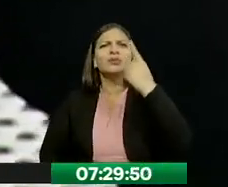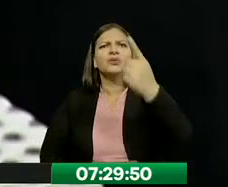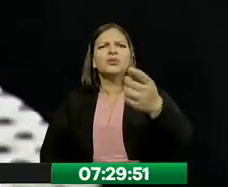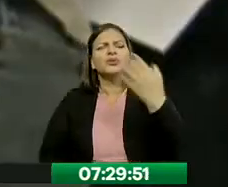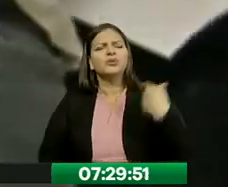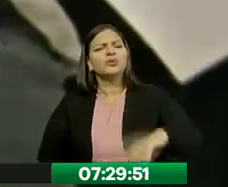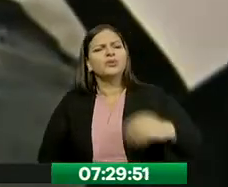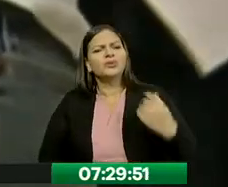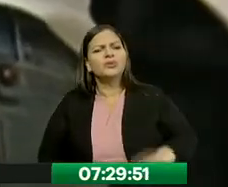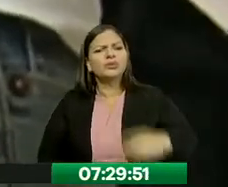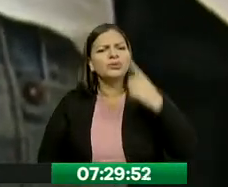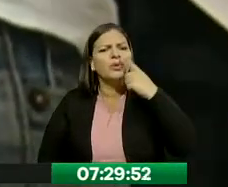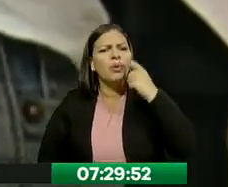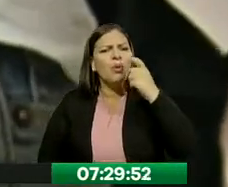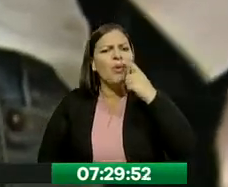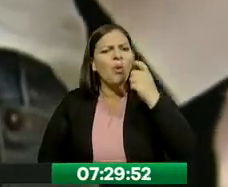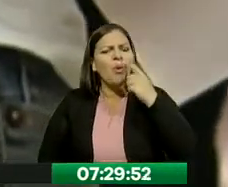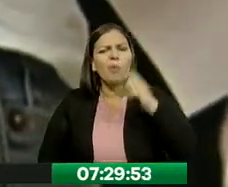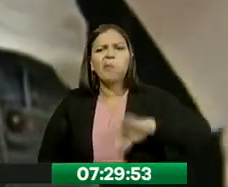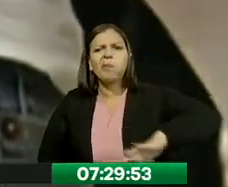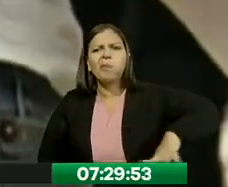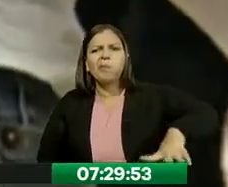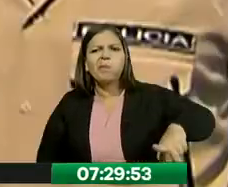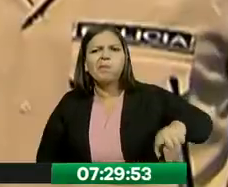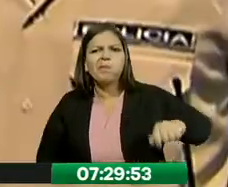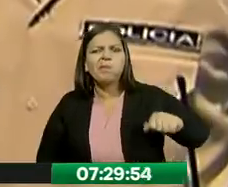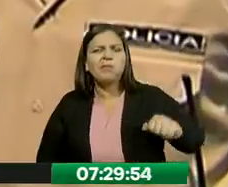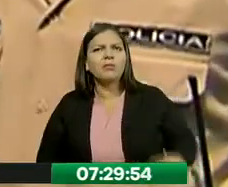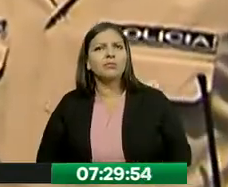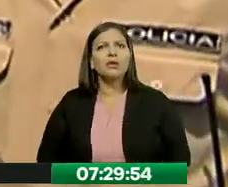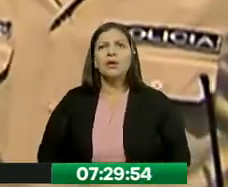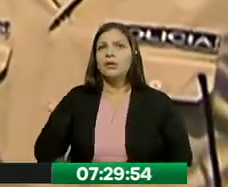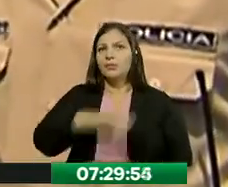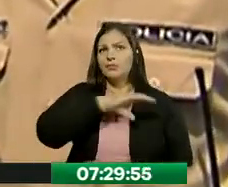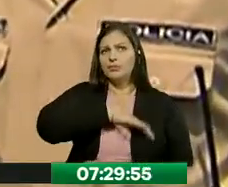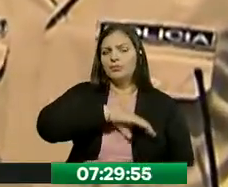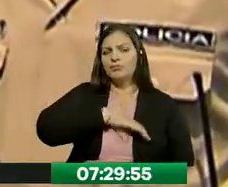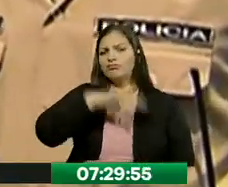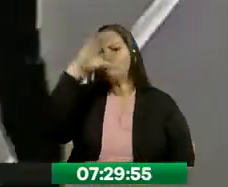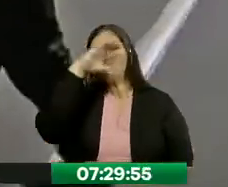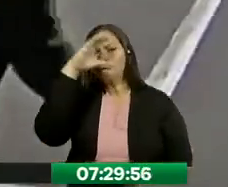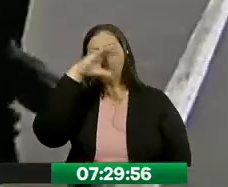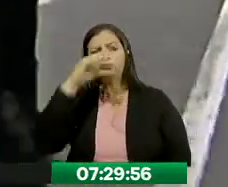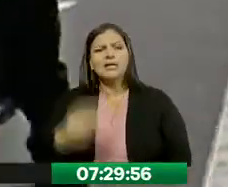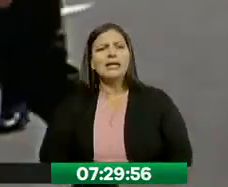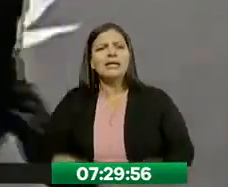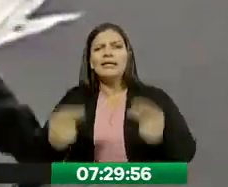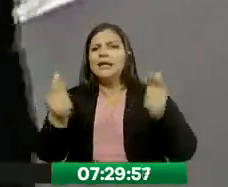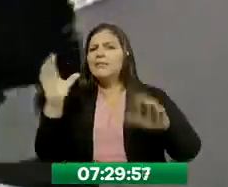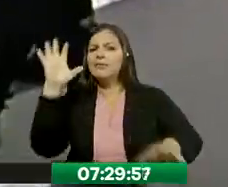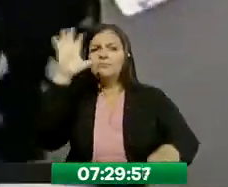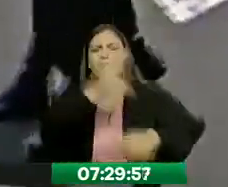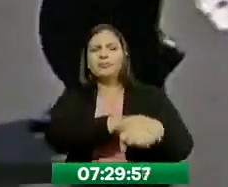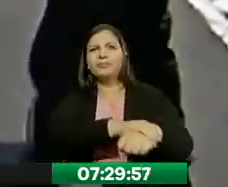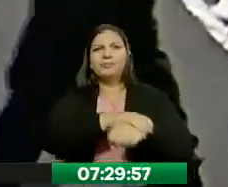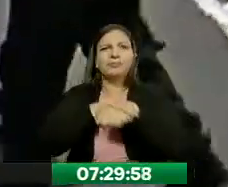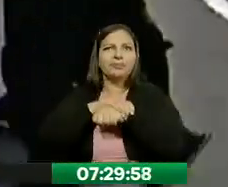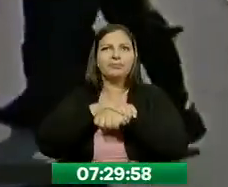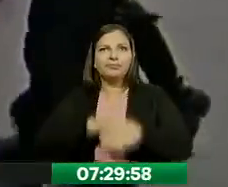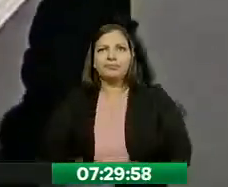ciudadano que fue denunciado por la víctima. En un tema que hizo la Policía Nacional que incrementara inmediatamente los patrullajes y los